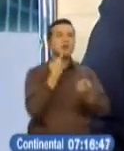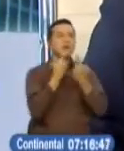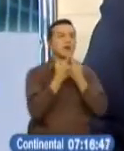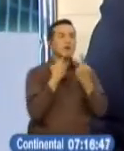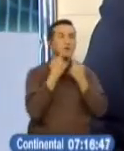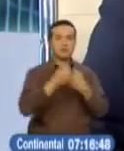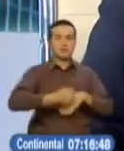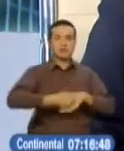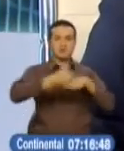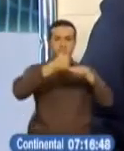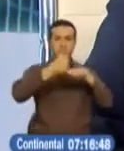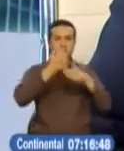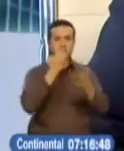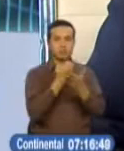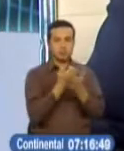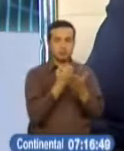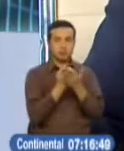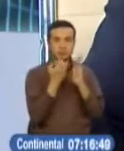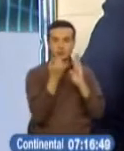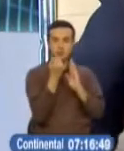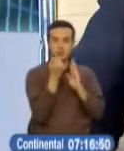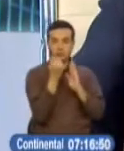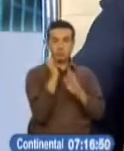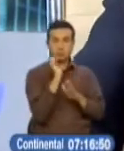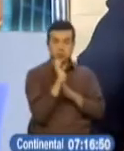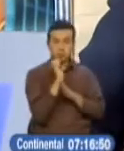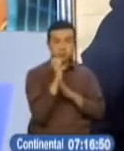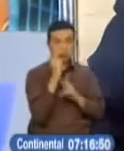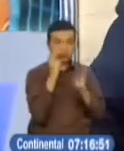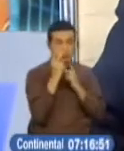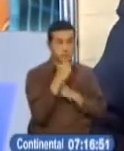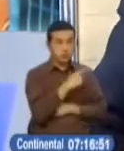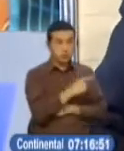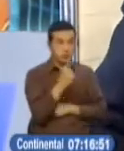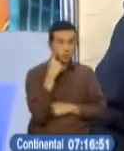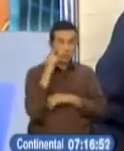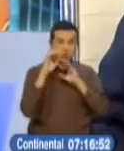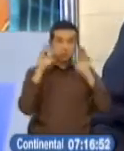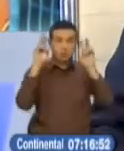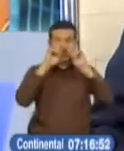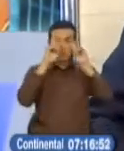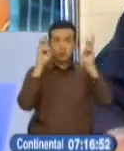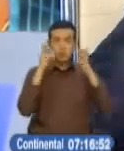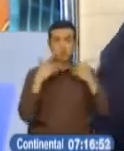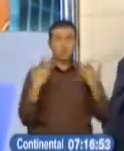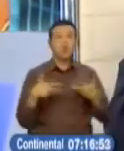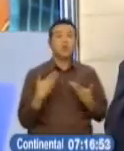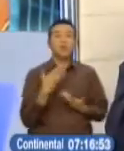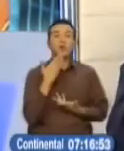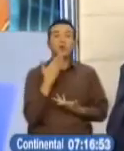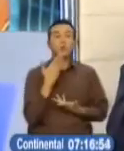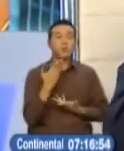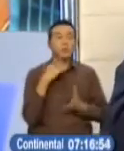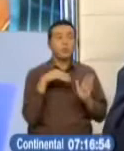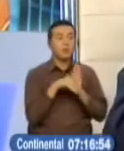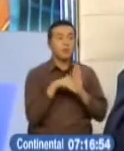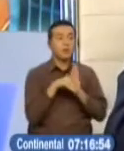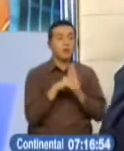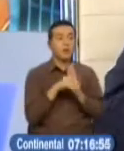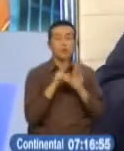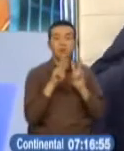con las autoridades económicas y monetarias del país y con quien también vamos a hablar sobre cómo está la banca en